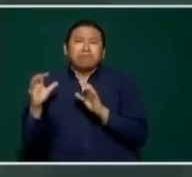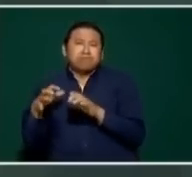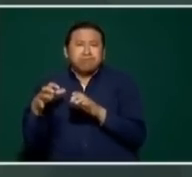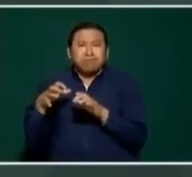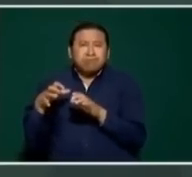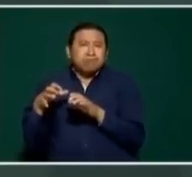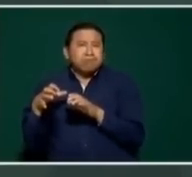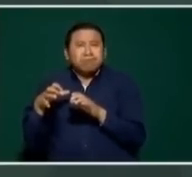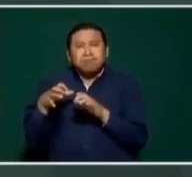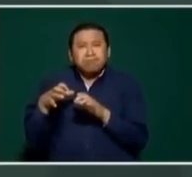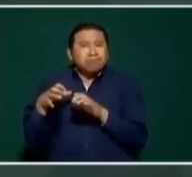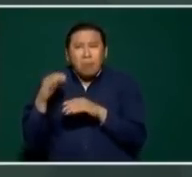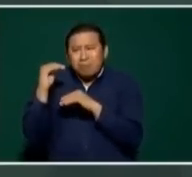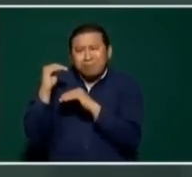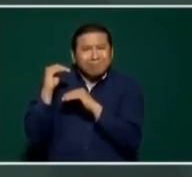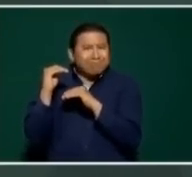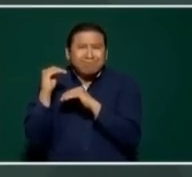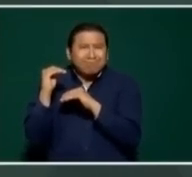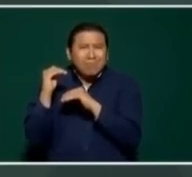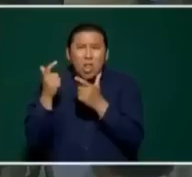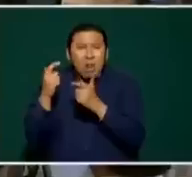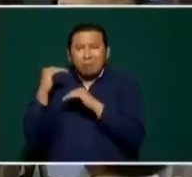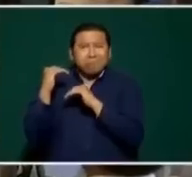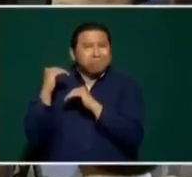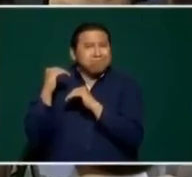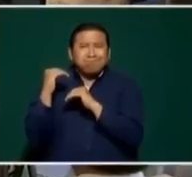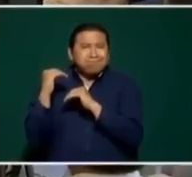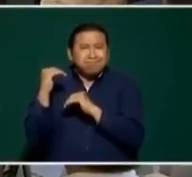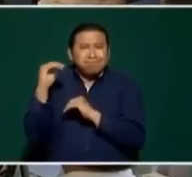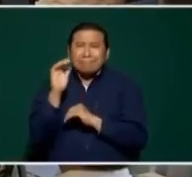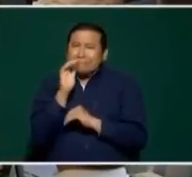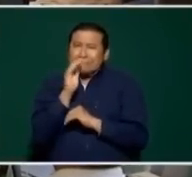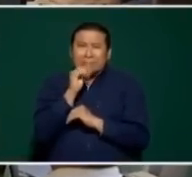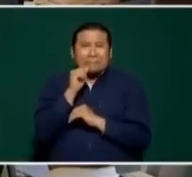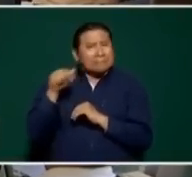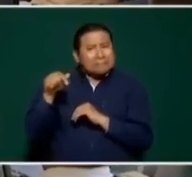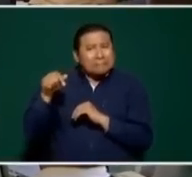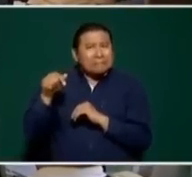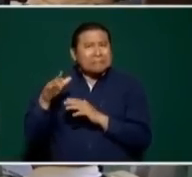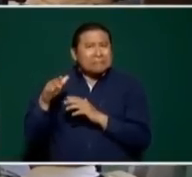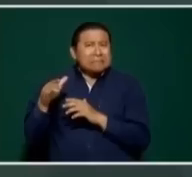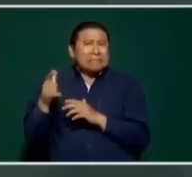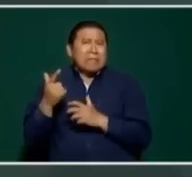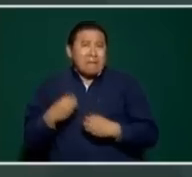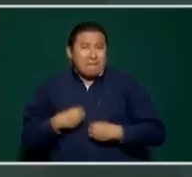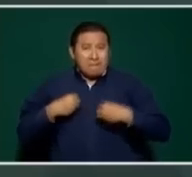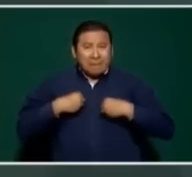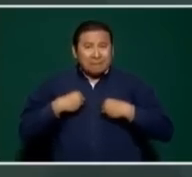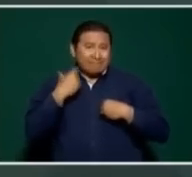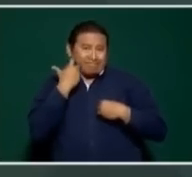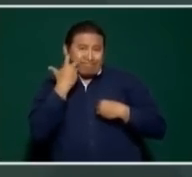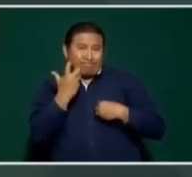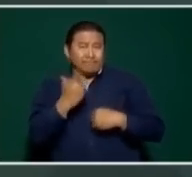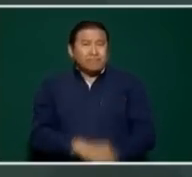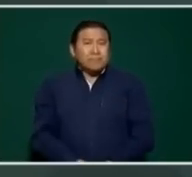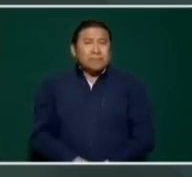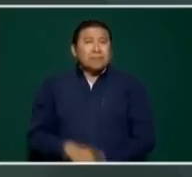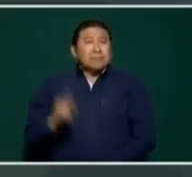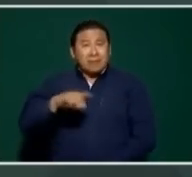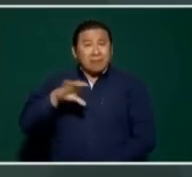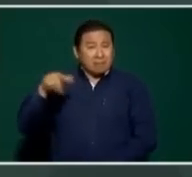crecimiento económico, en donde se podía buscarse la vida, era